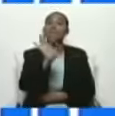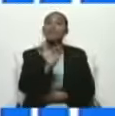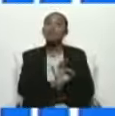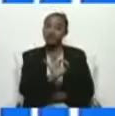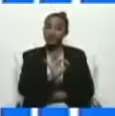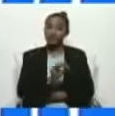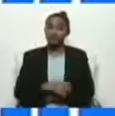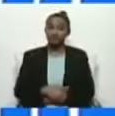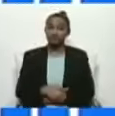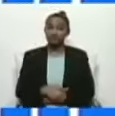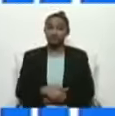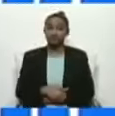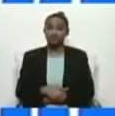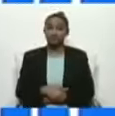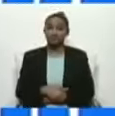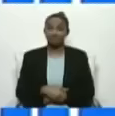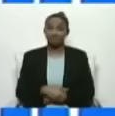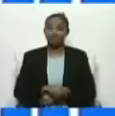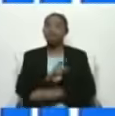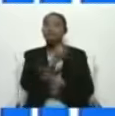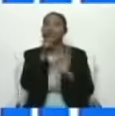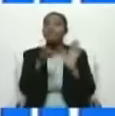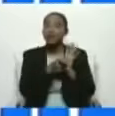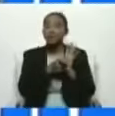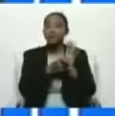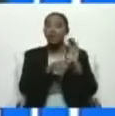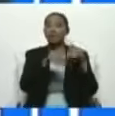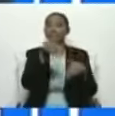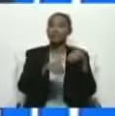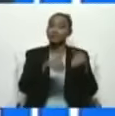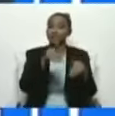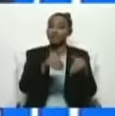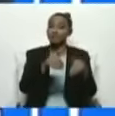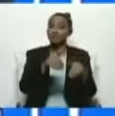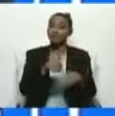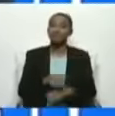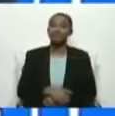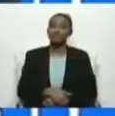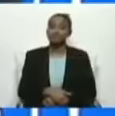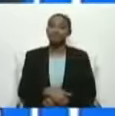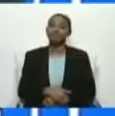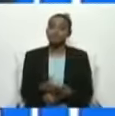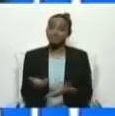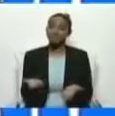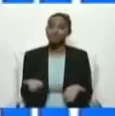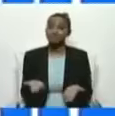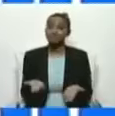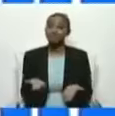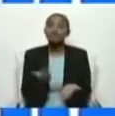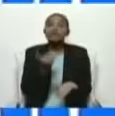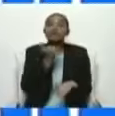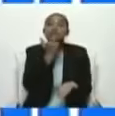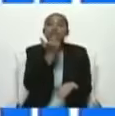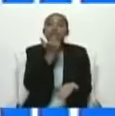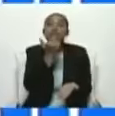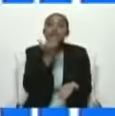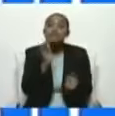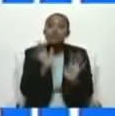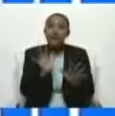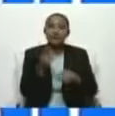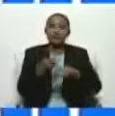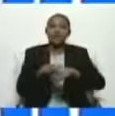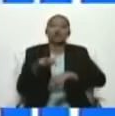63% del total de votación. Es decir, casi lo